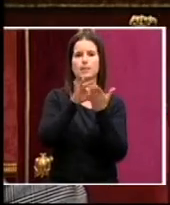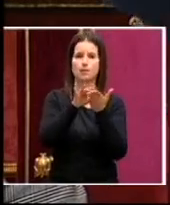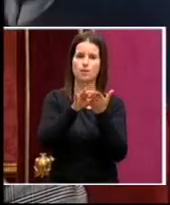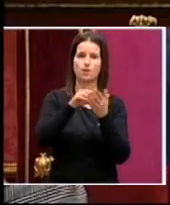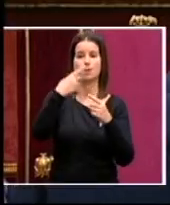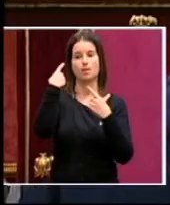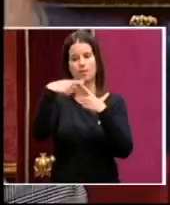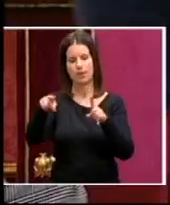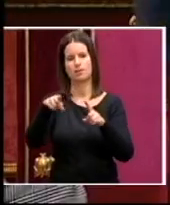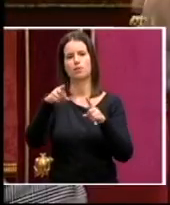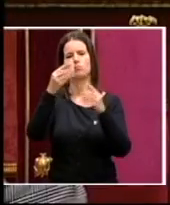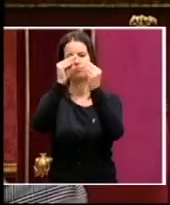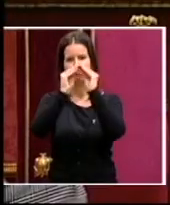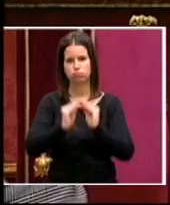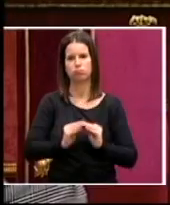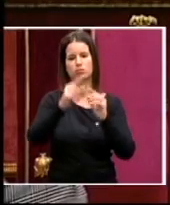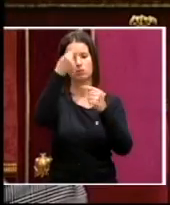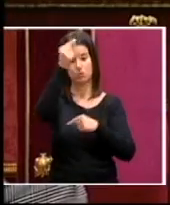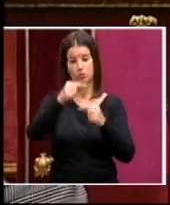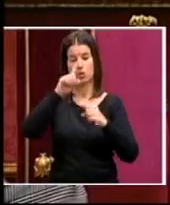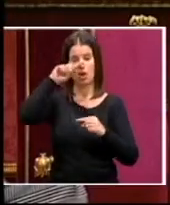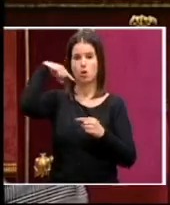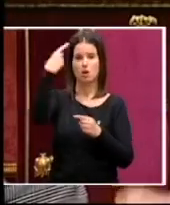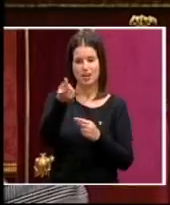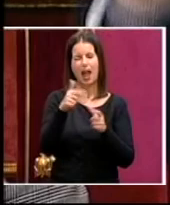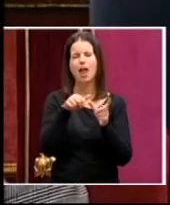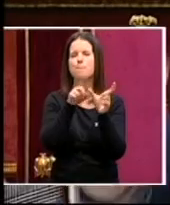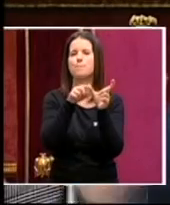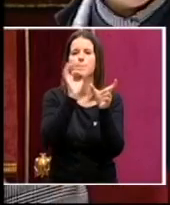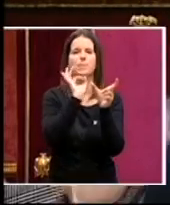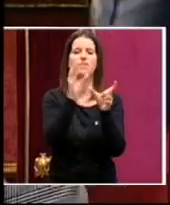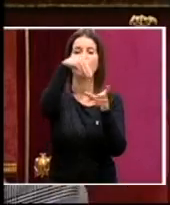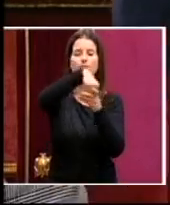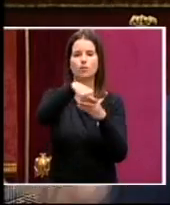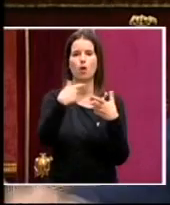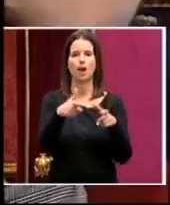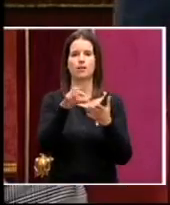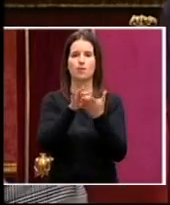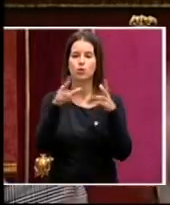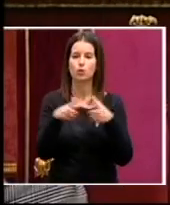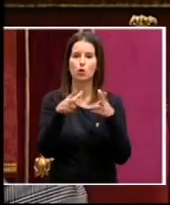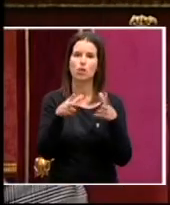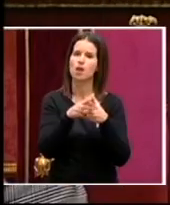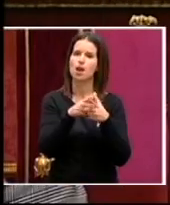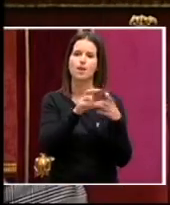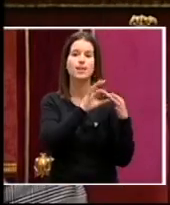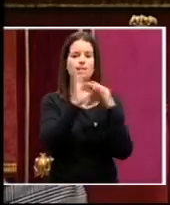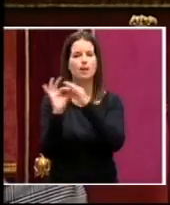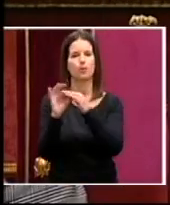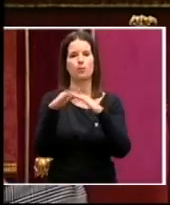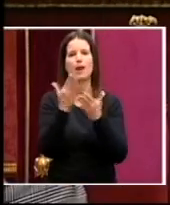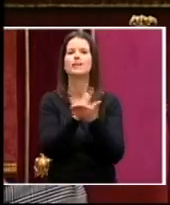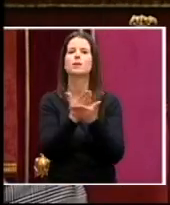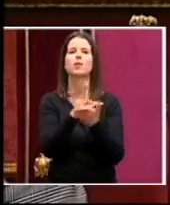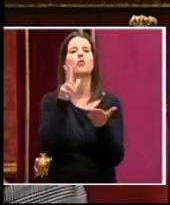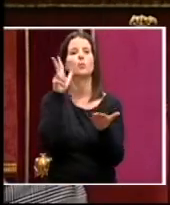del presupuesto del año que viene haya una partida específica dentro del área de servicios sociales en referencia a la intermediación